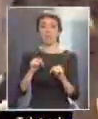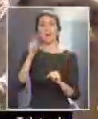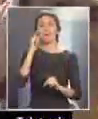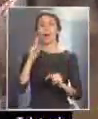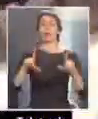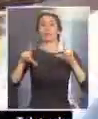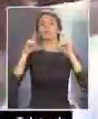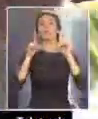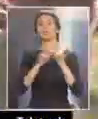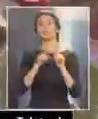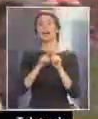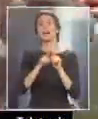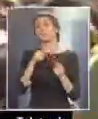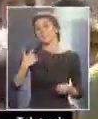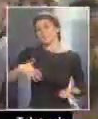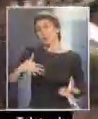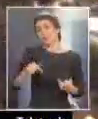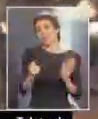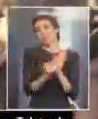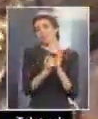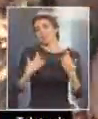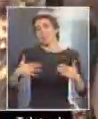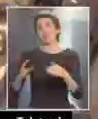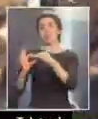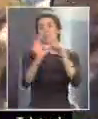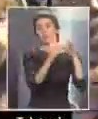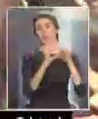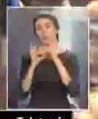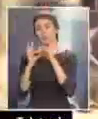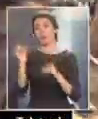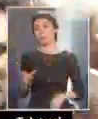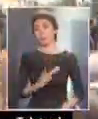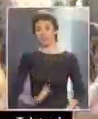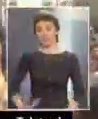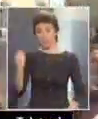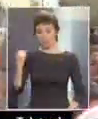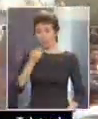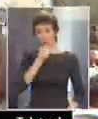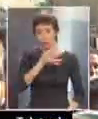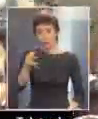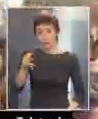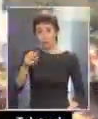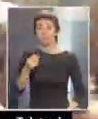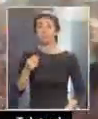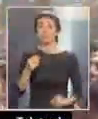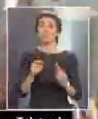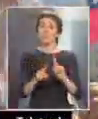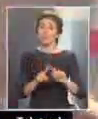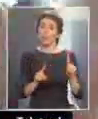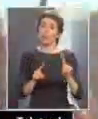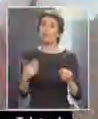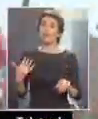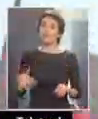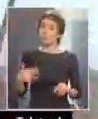ser protagonistas de un hecho importantísimo, un hecho de unidad también, decía el presidente Sebastián Piñera. Pero otro